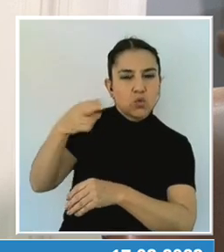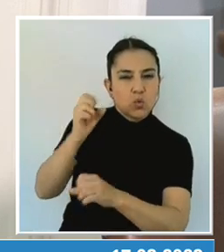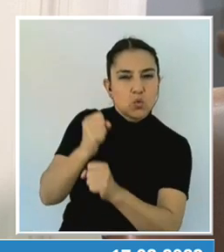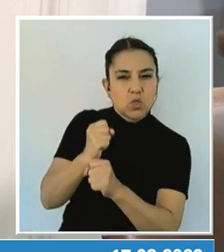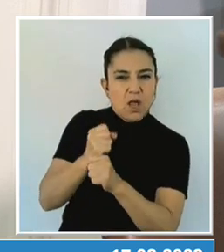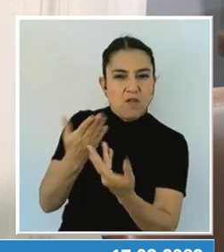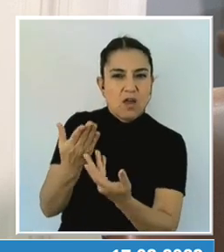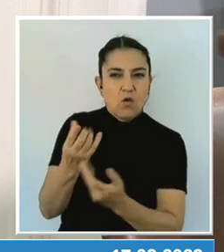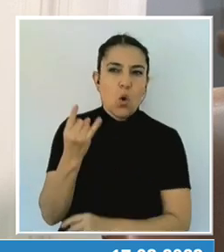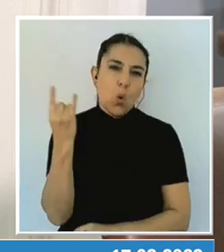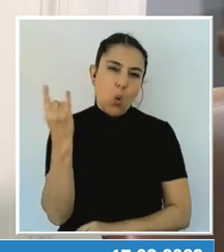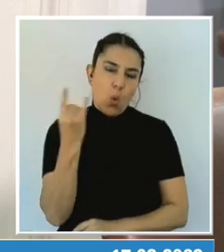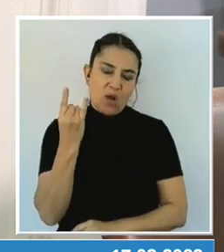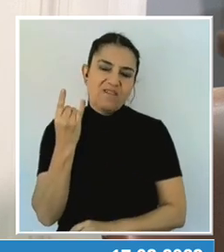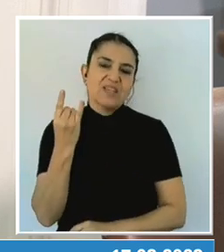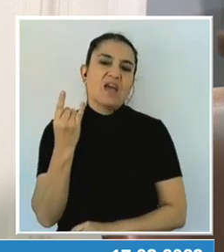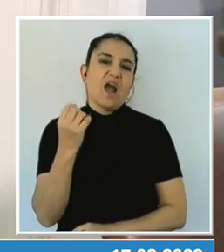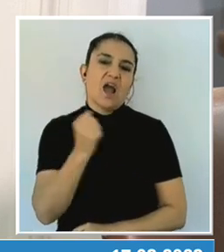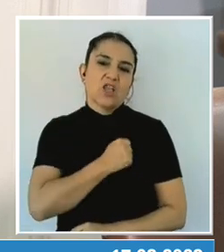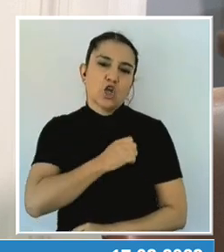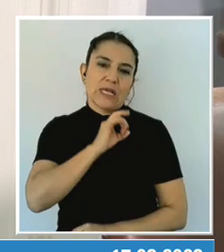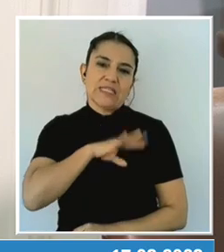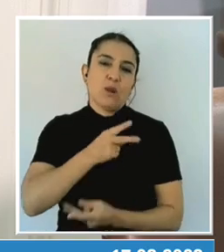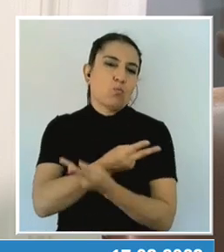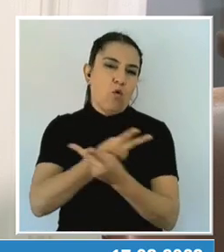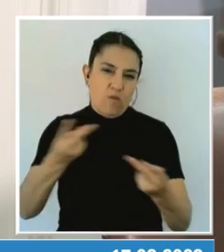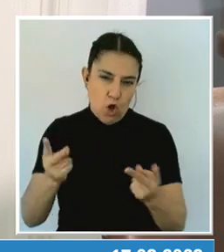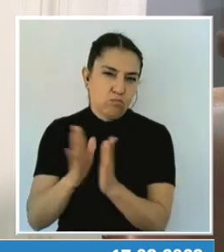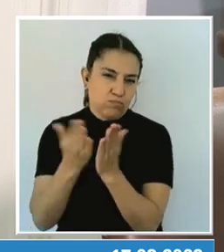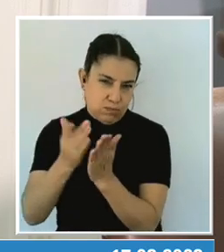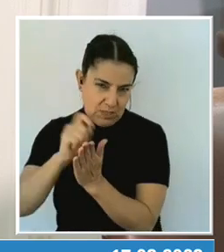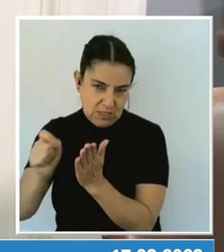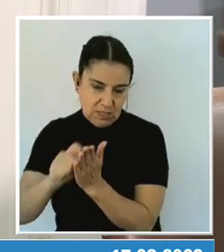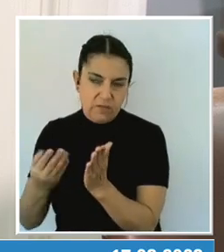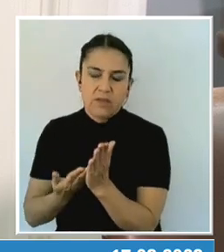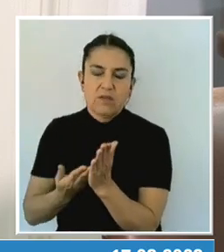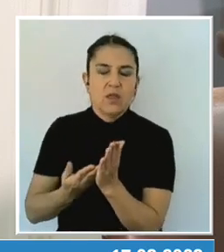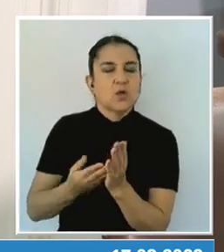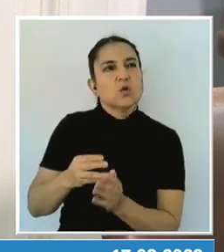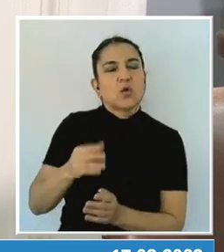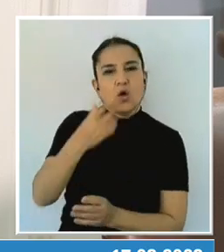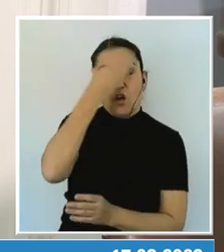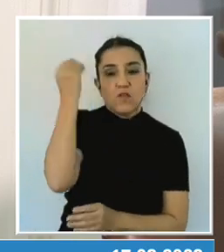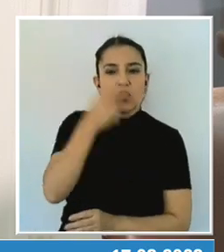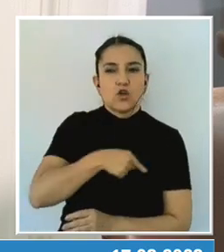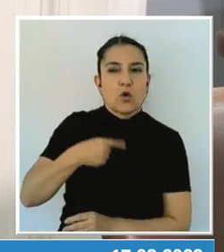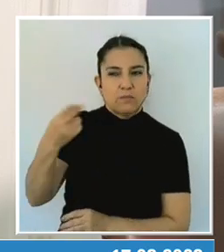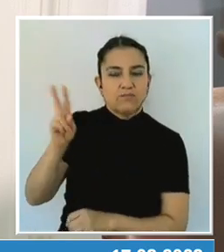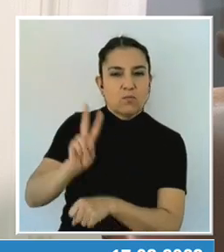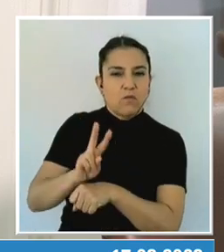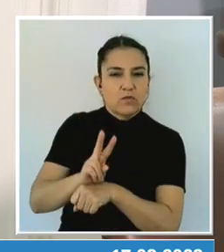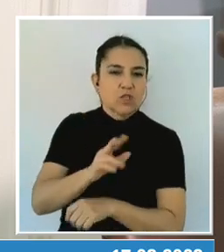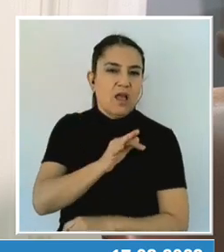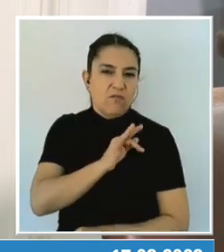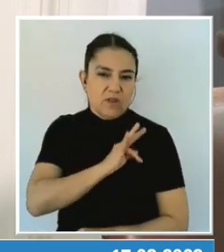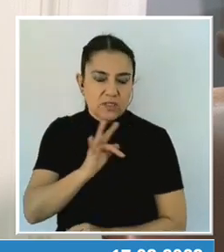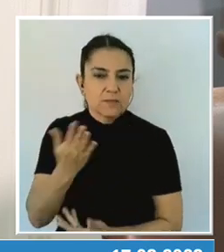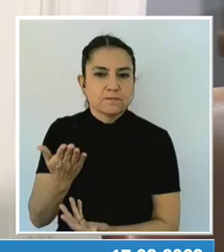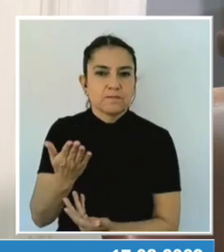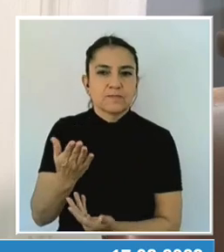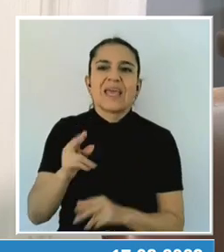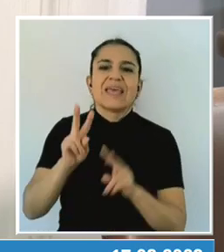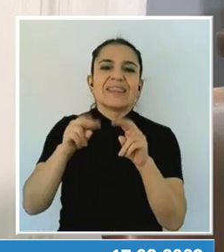Chile, Madame Mademoiselle, no recuerdo el nombre, sobre la subsidiariedad. Hay